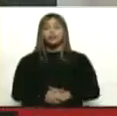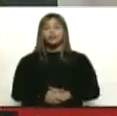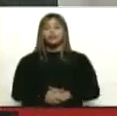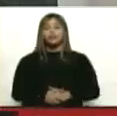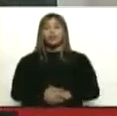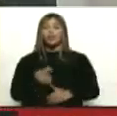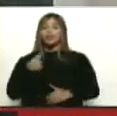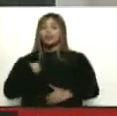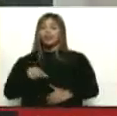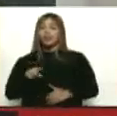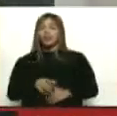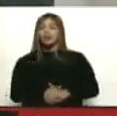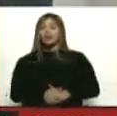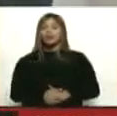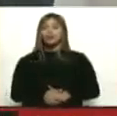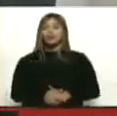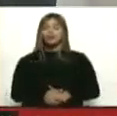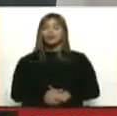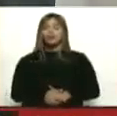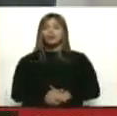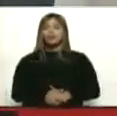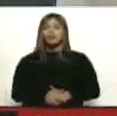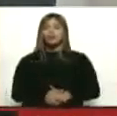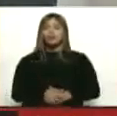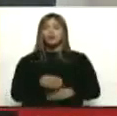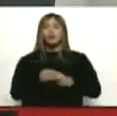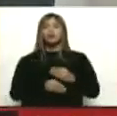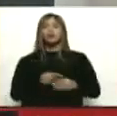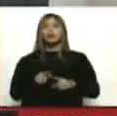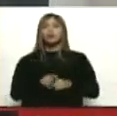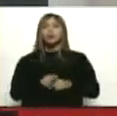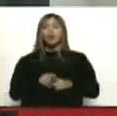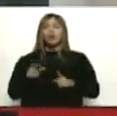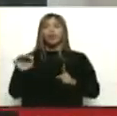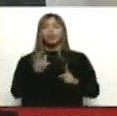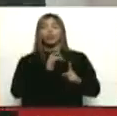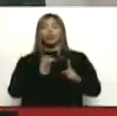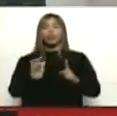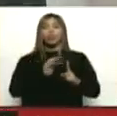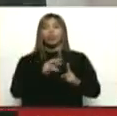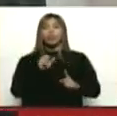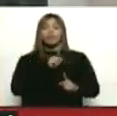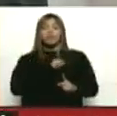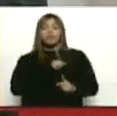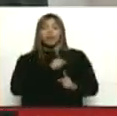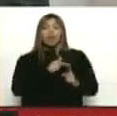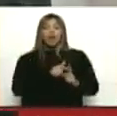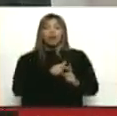temiendo, porque eso es lo que hacen, una acción de amedrentamiento, temiendo por sus acciones,